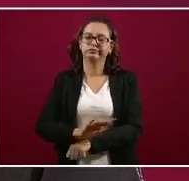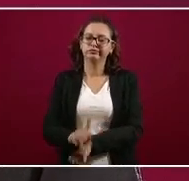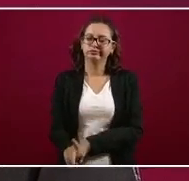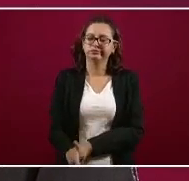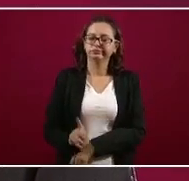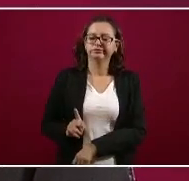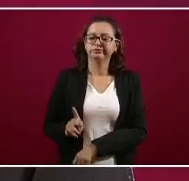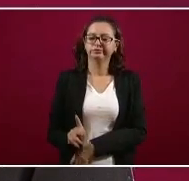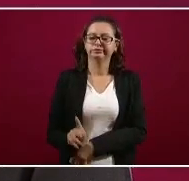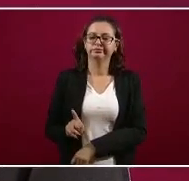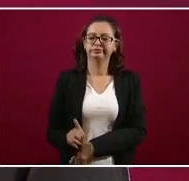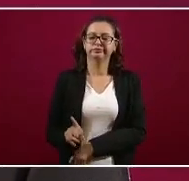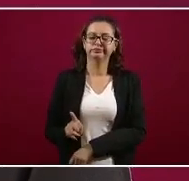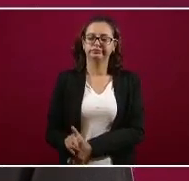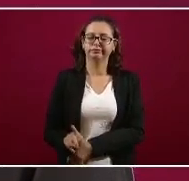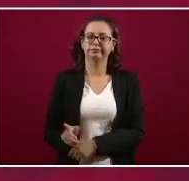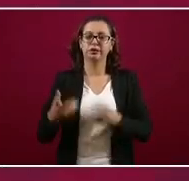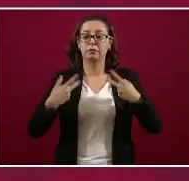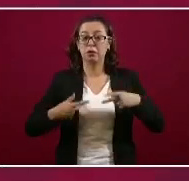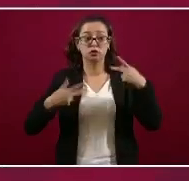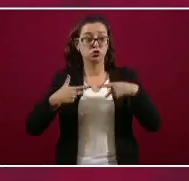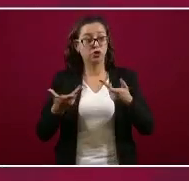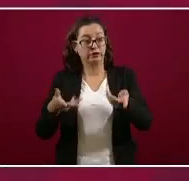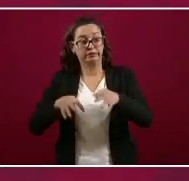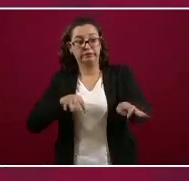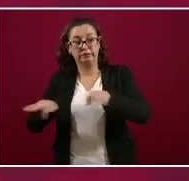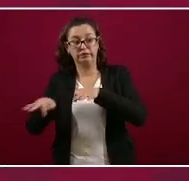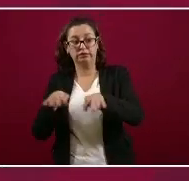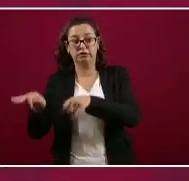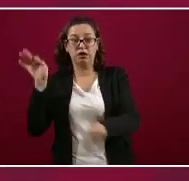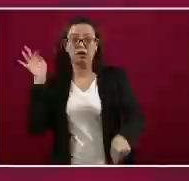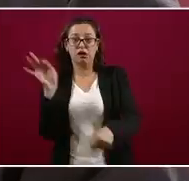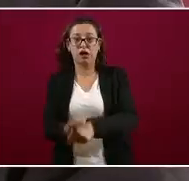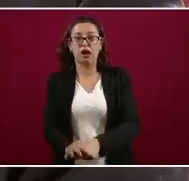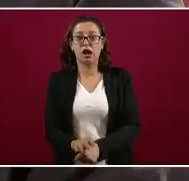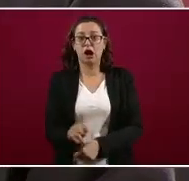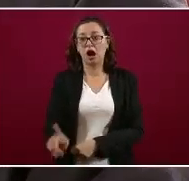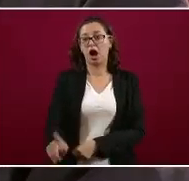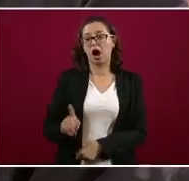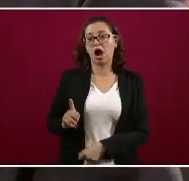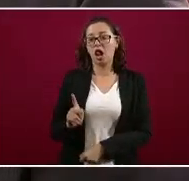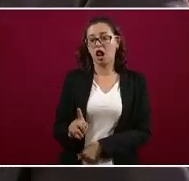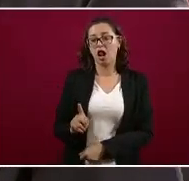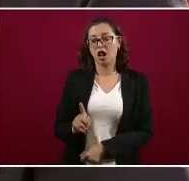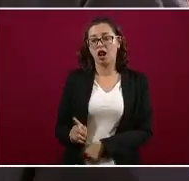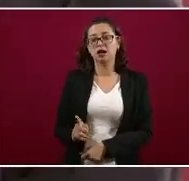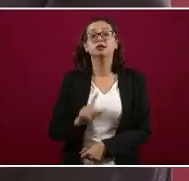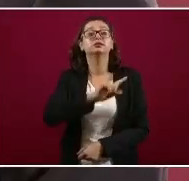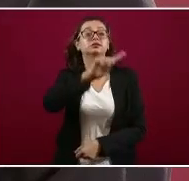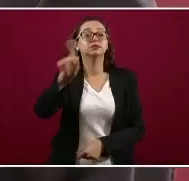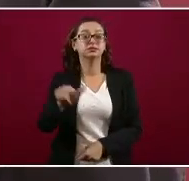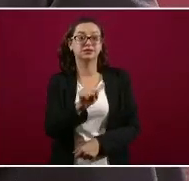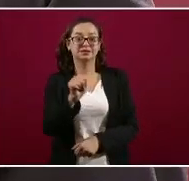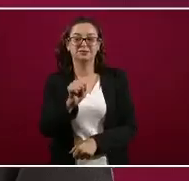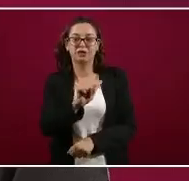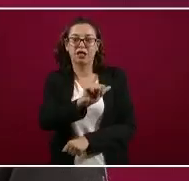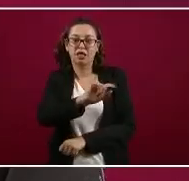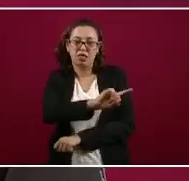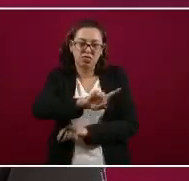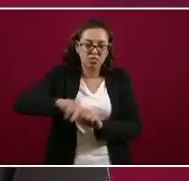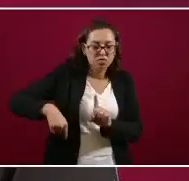mejores condiciones para los trabajadores pero luego negocian incluso a espaldas